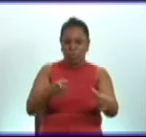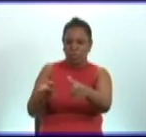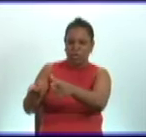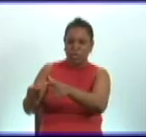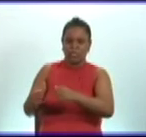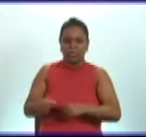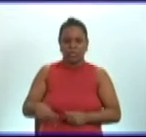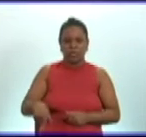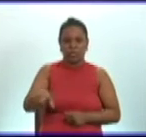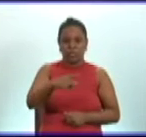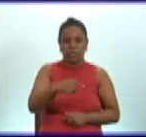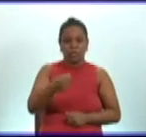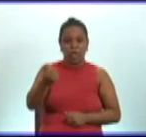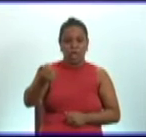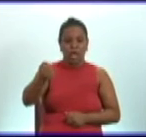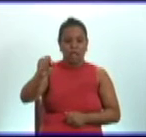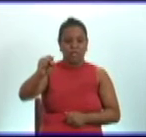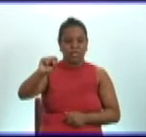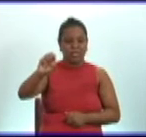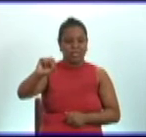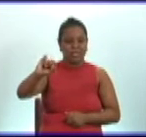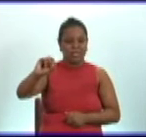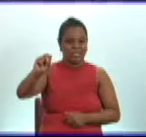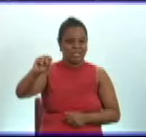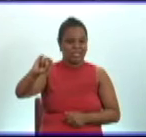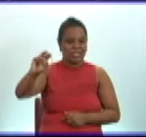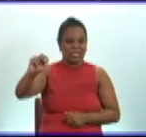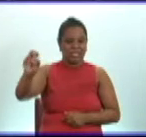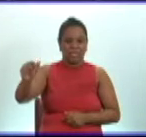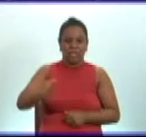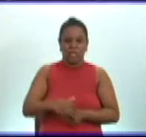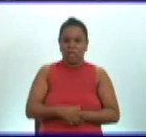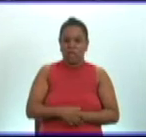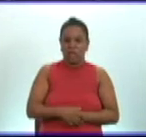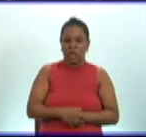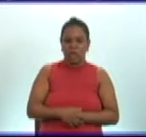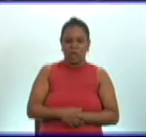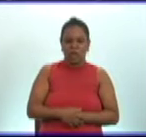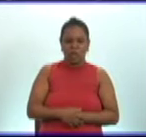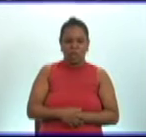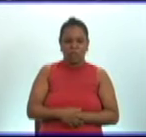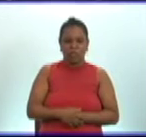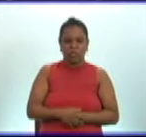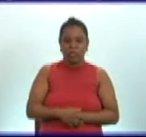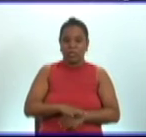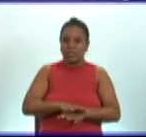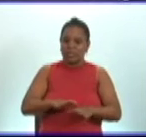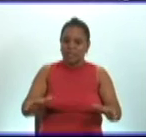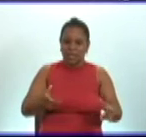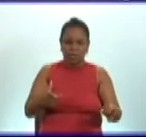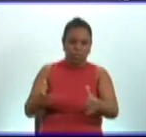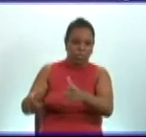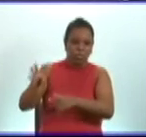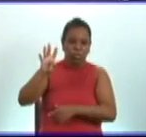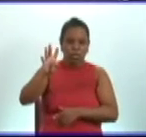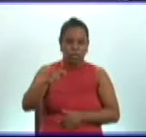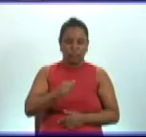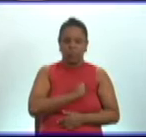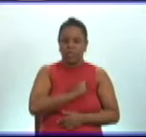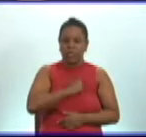¡Asesino! ¡Hijos de puta! Hemos mandado a fusilar a 4. Los 4 que estuvieron en el cementerio. ¿Qué más quieren? El